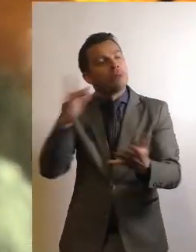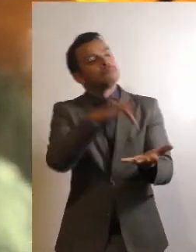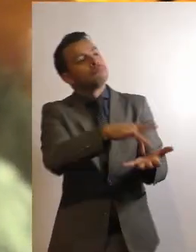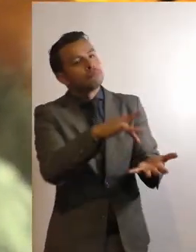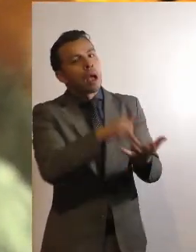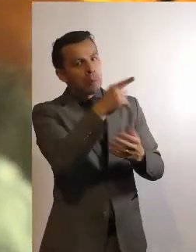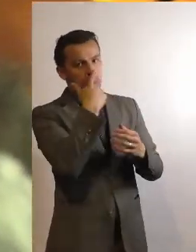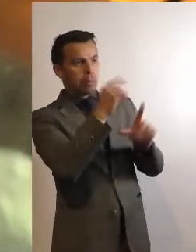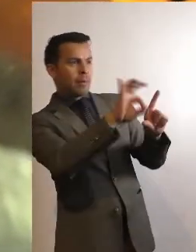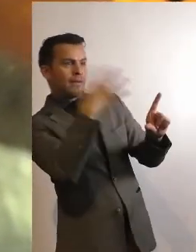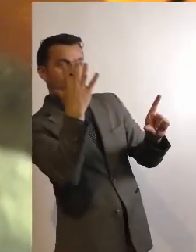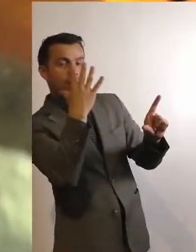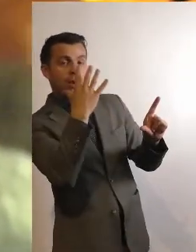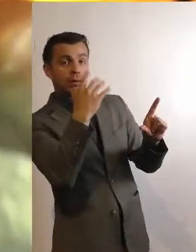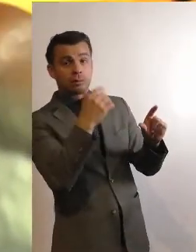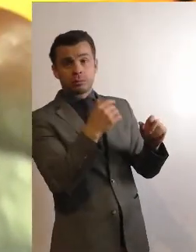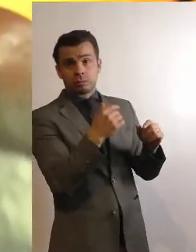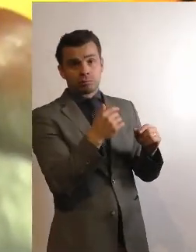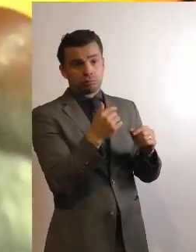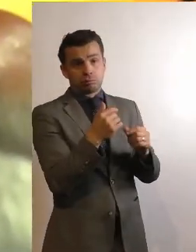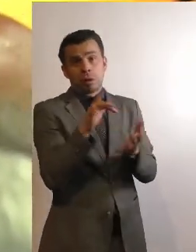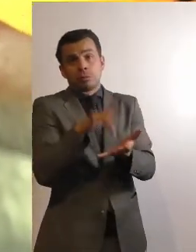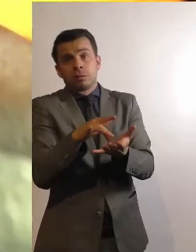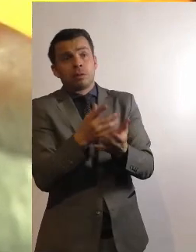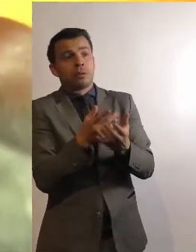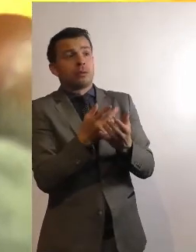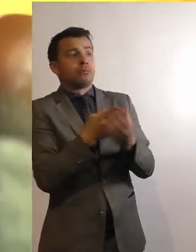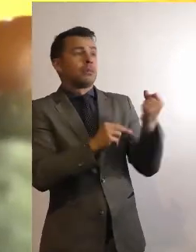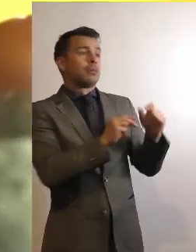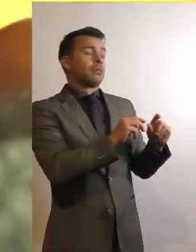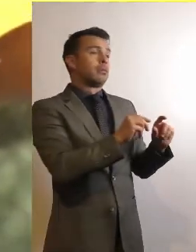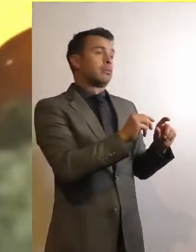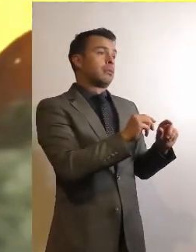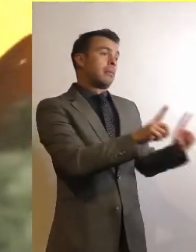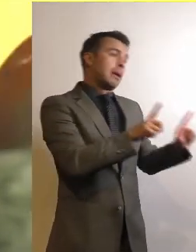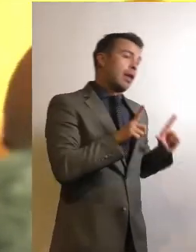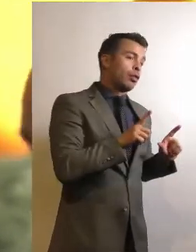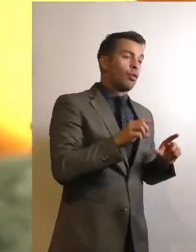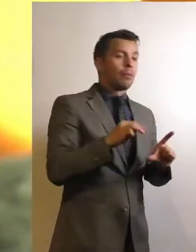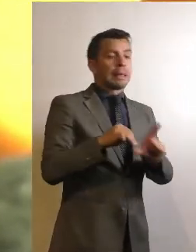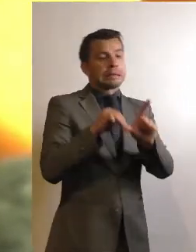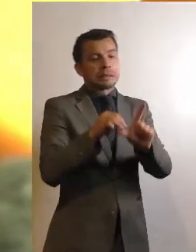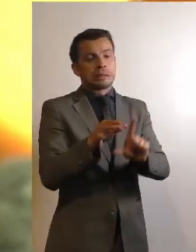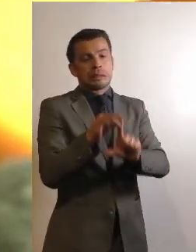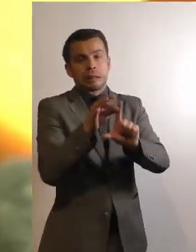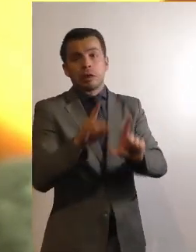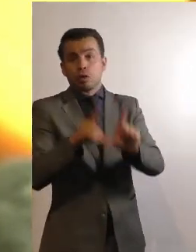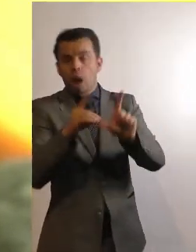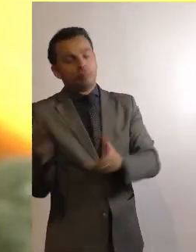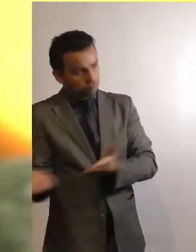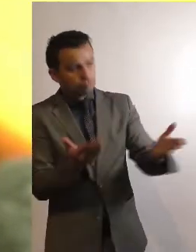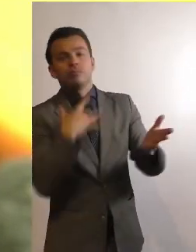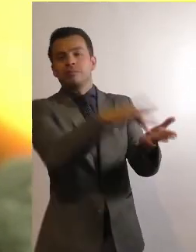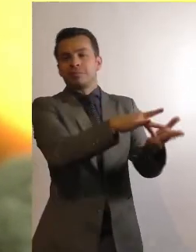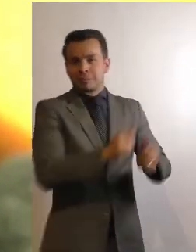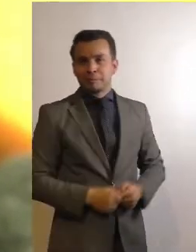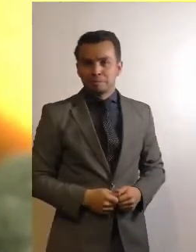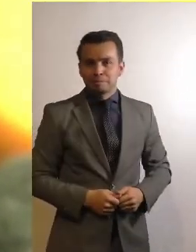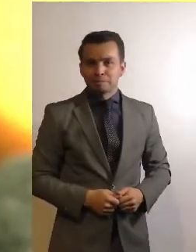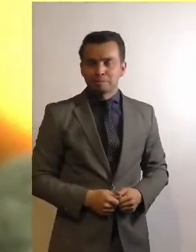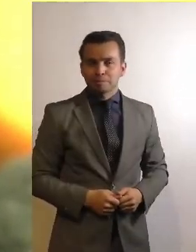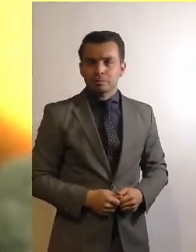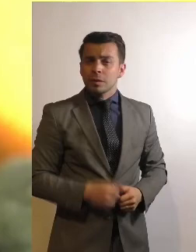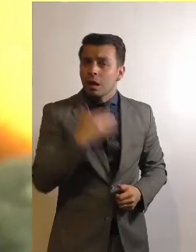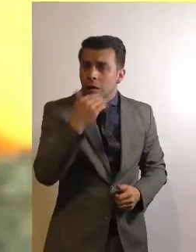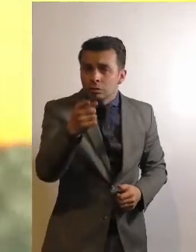tanto pues de pregrado como de posgrado. Si alguno pues se encuentra interesado, nos pueden encontrar en el sexto piso, la